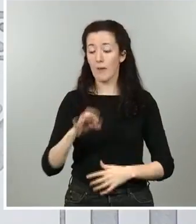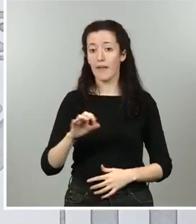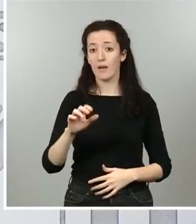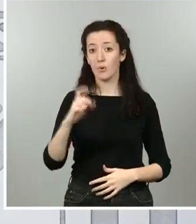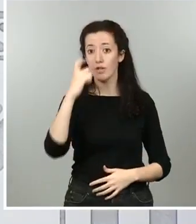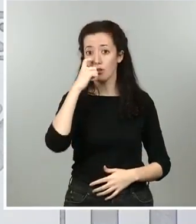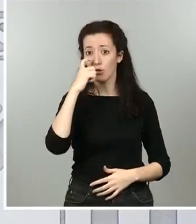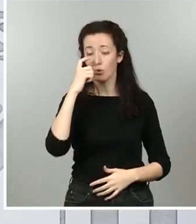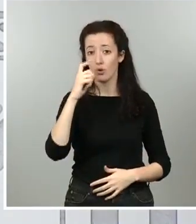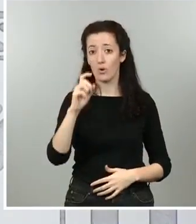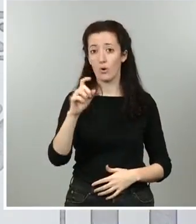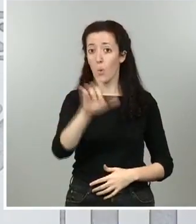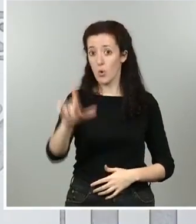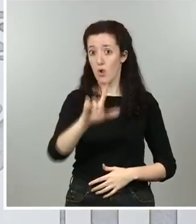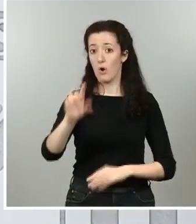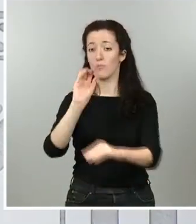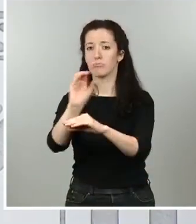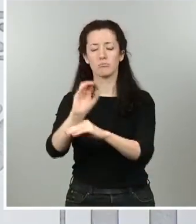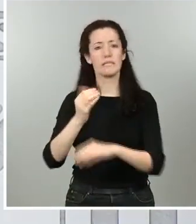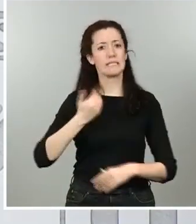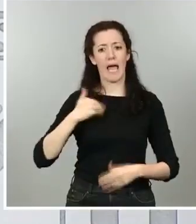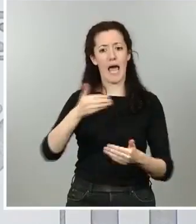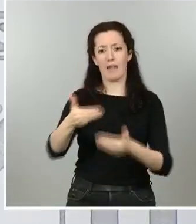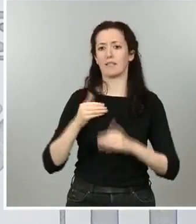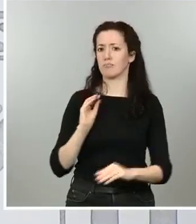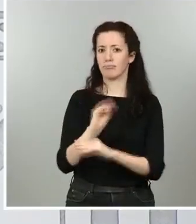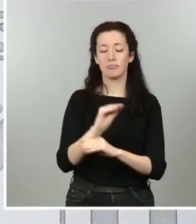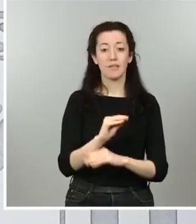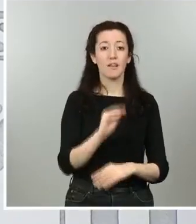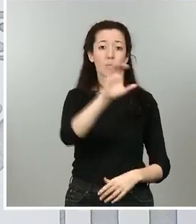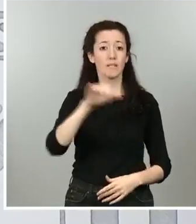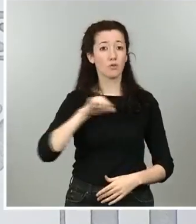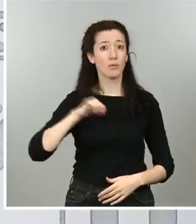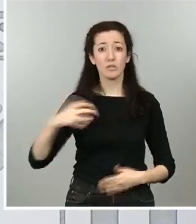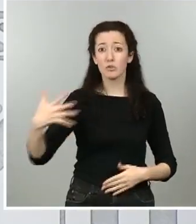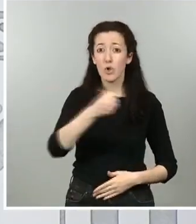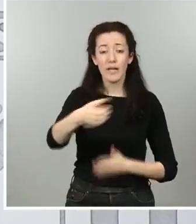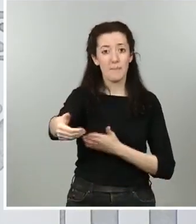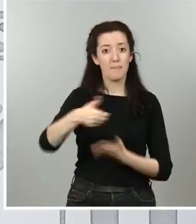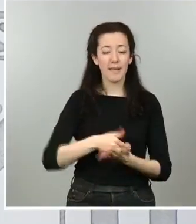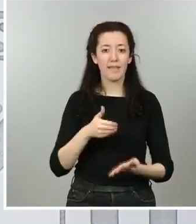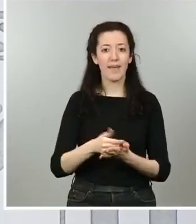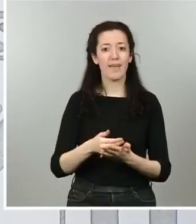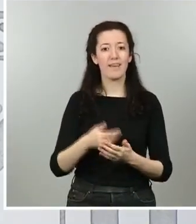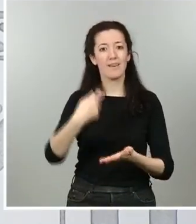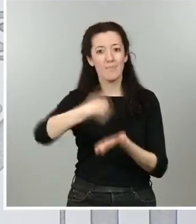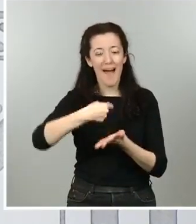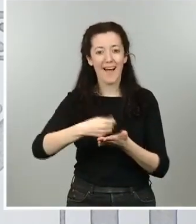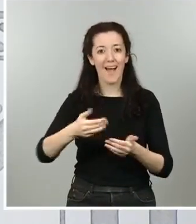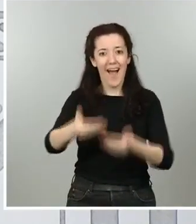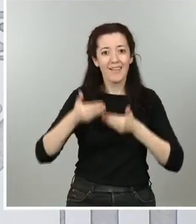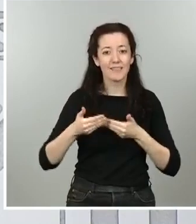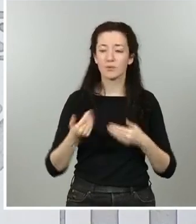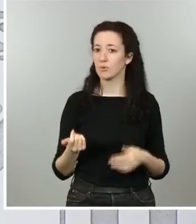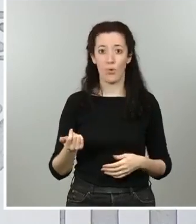las comunidades solicitaron este anticipo, porque las anteriores medidas han sido para algunas suficientemente relevantes como